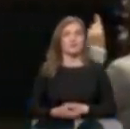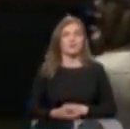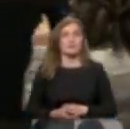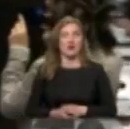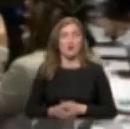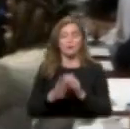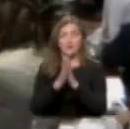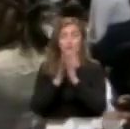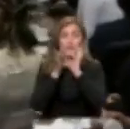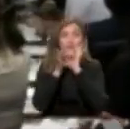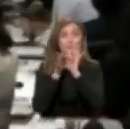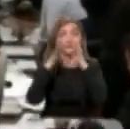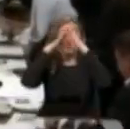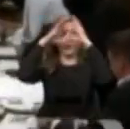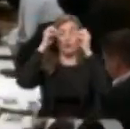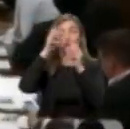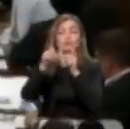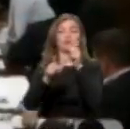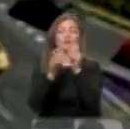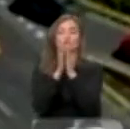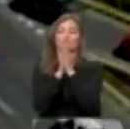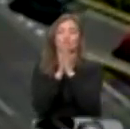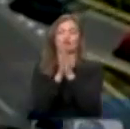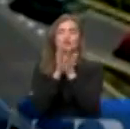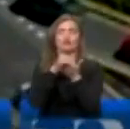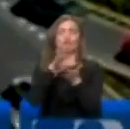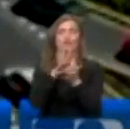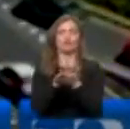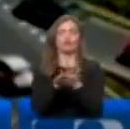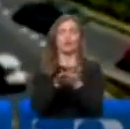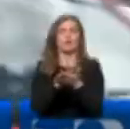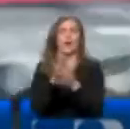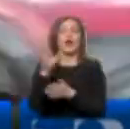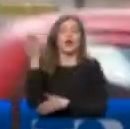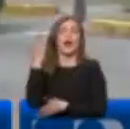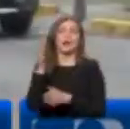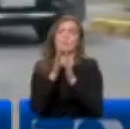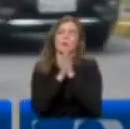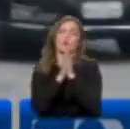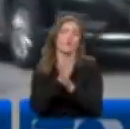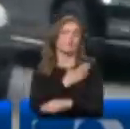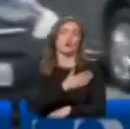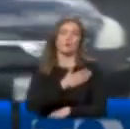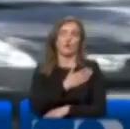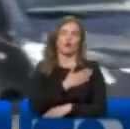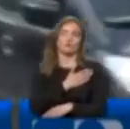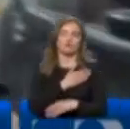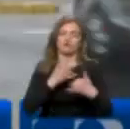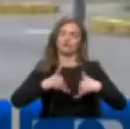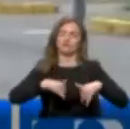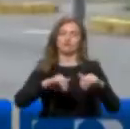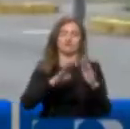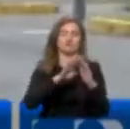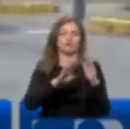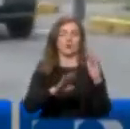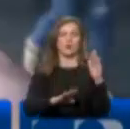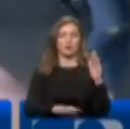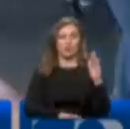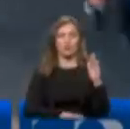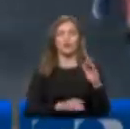pedido la colaboración y comprensión de la ciudadanía para poder ejecutar la medida de extensión del pico y placa. En la calle hay varias